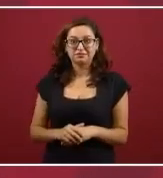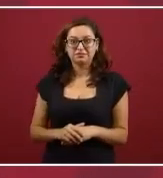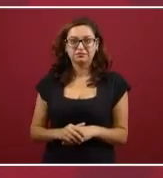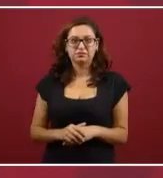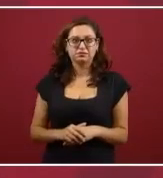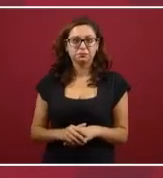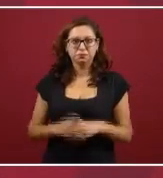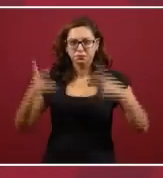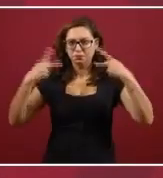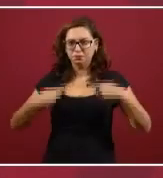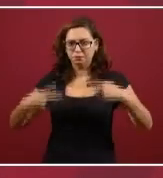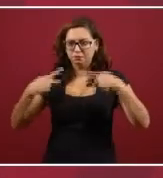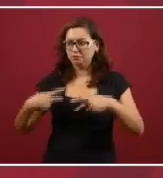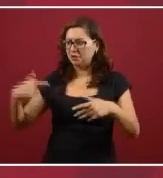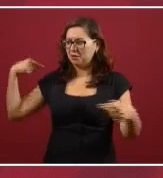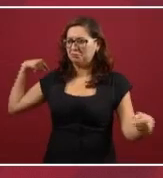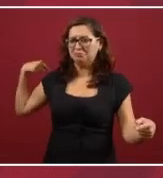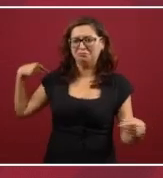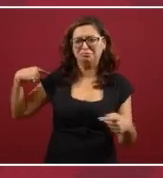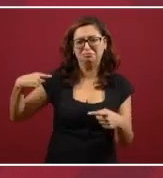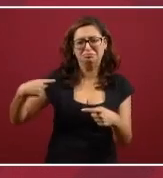manera de pensar,